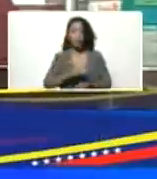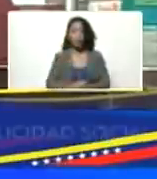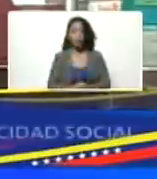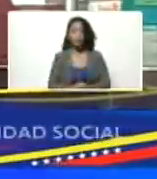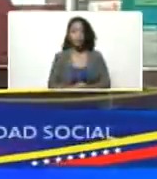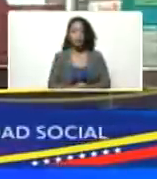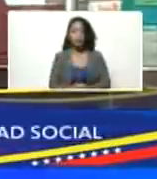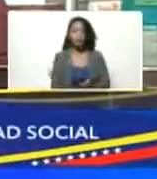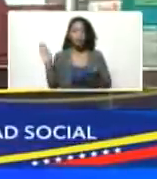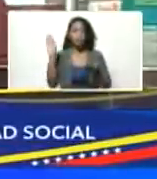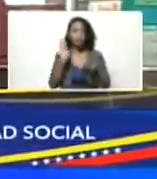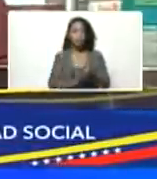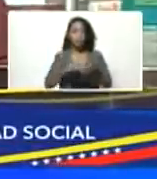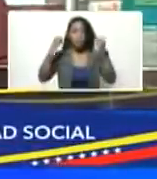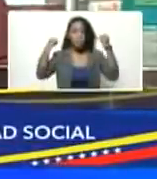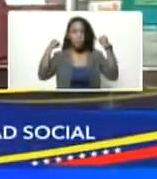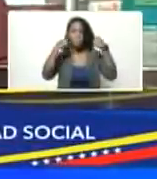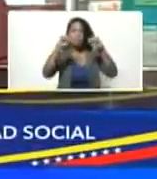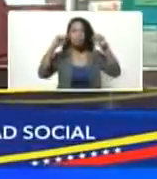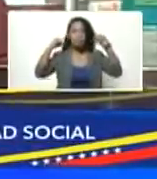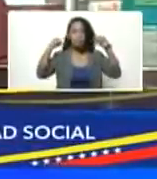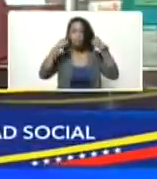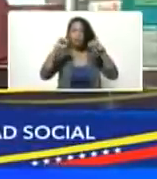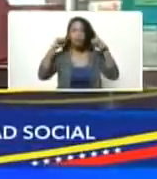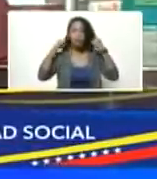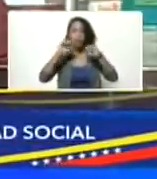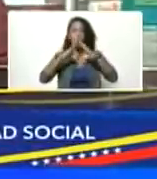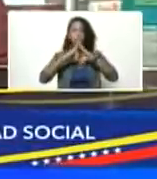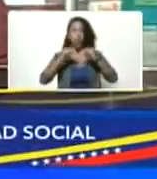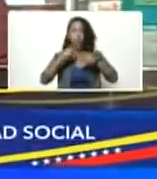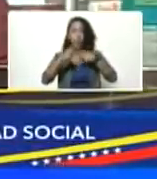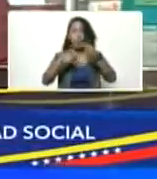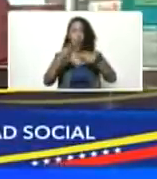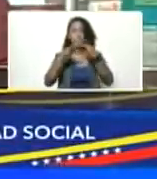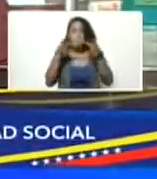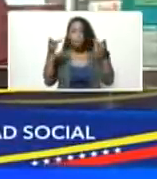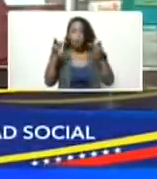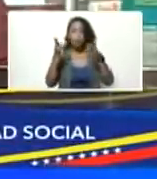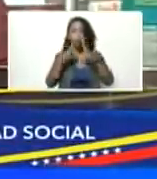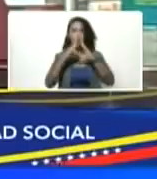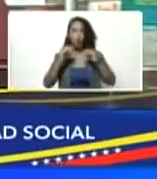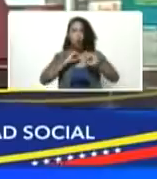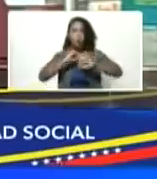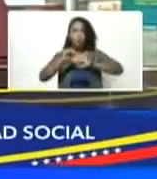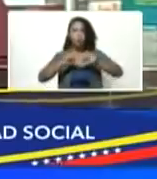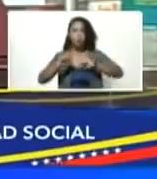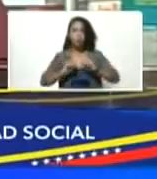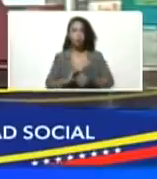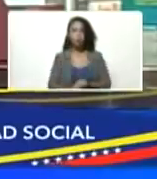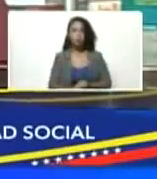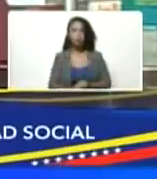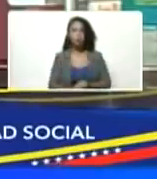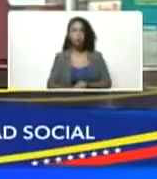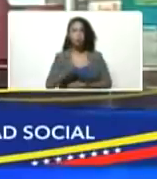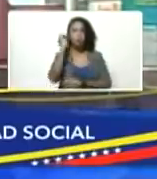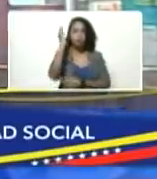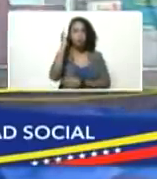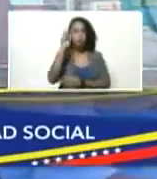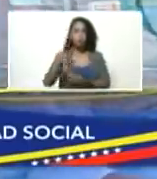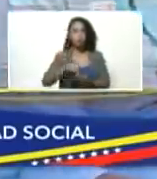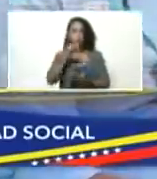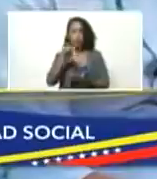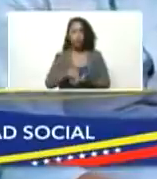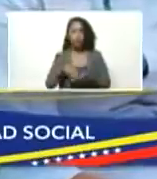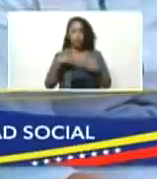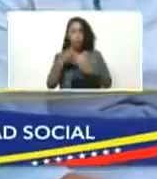lo ponemos en práctica en todas las políticas públicas, en todas las acciones. Una Asamblea Nacional,